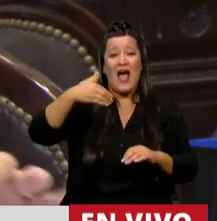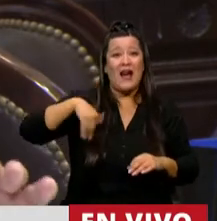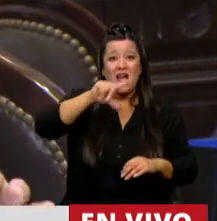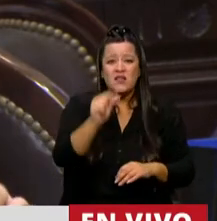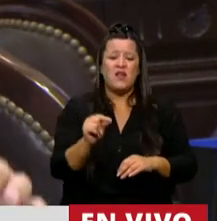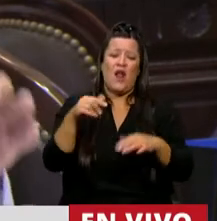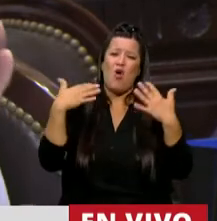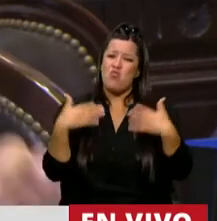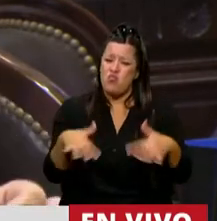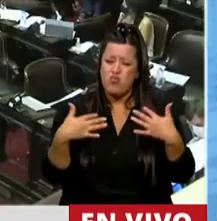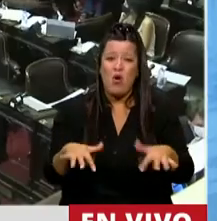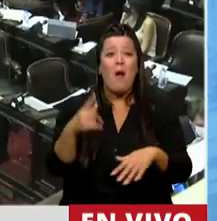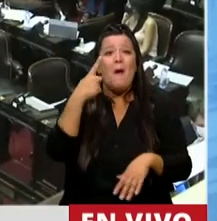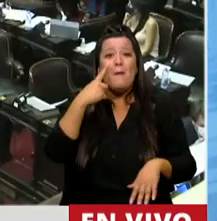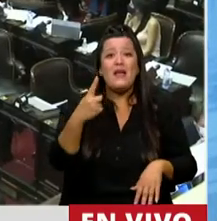registra